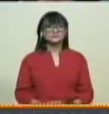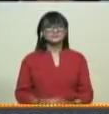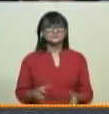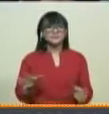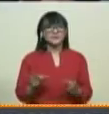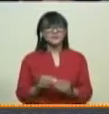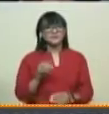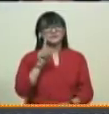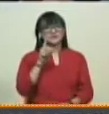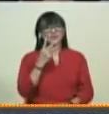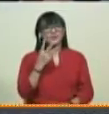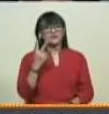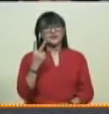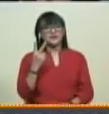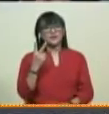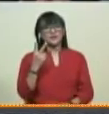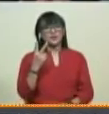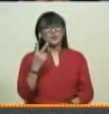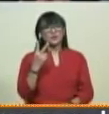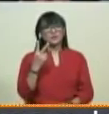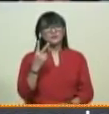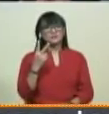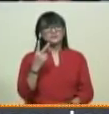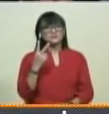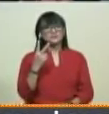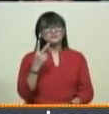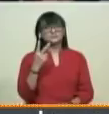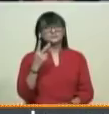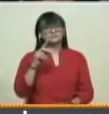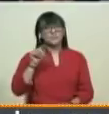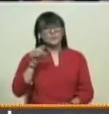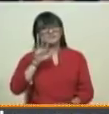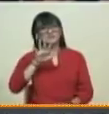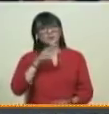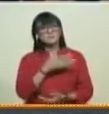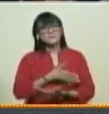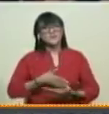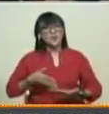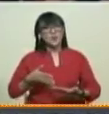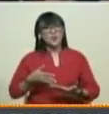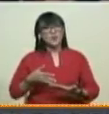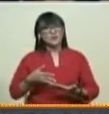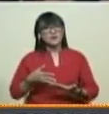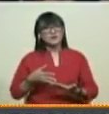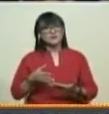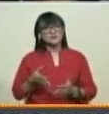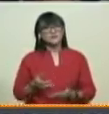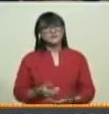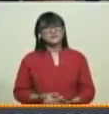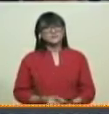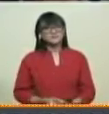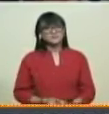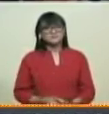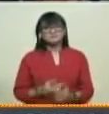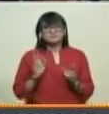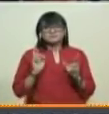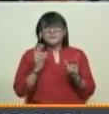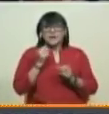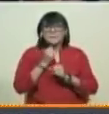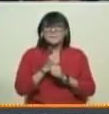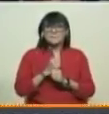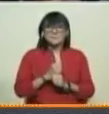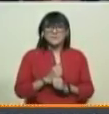millones de liras el autor director y estamos esperando